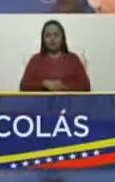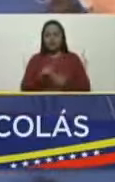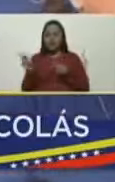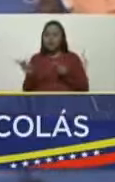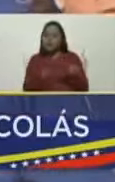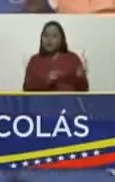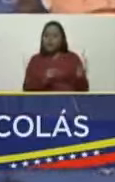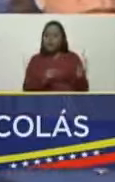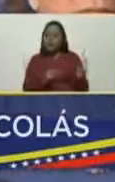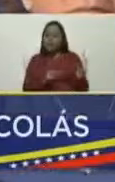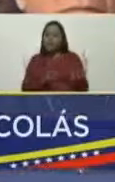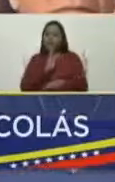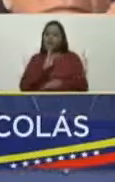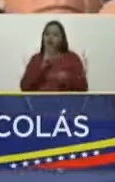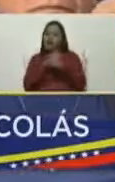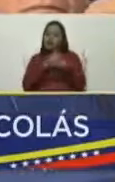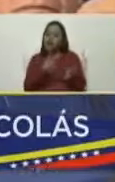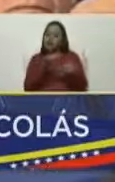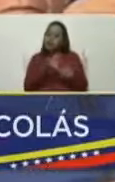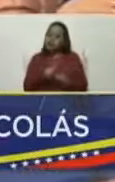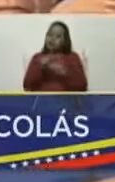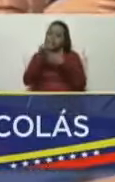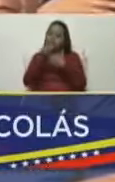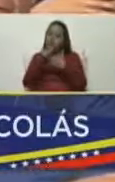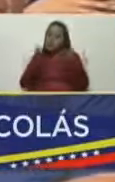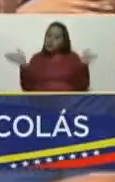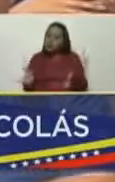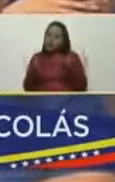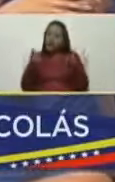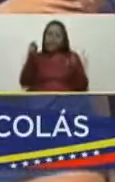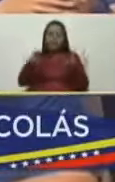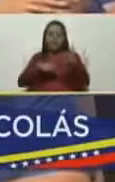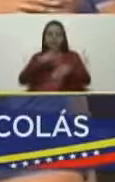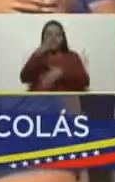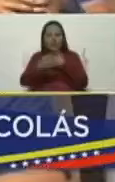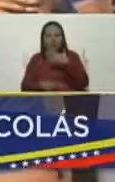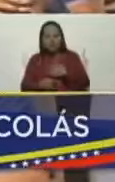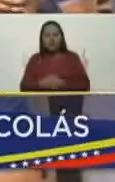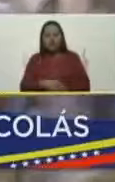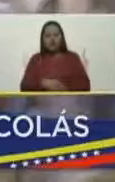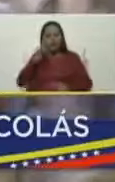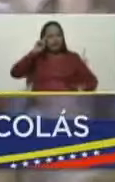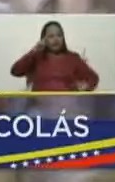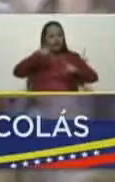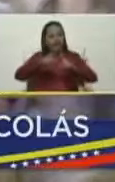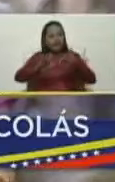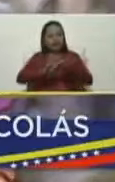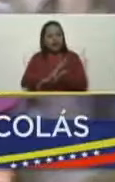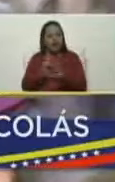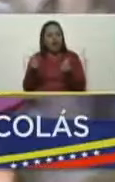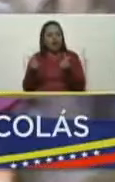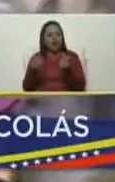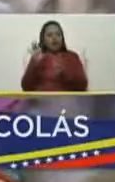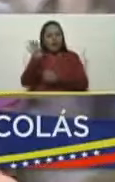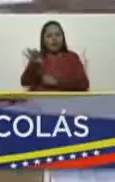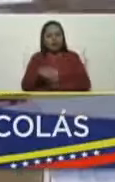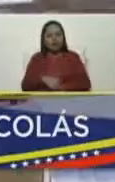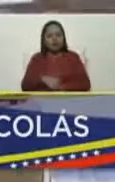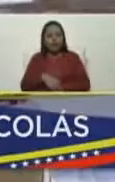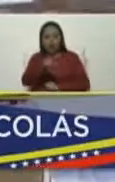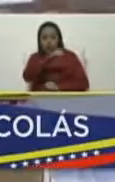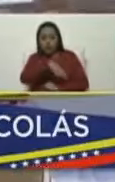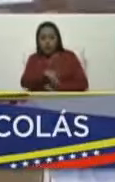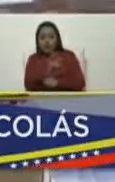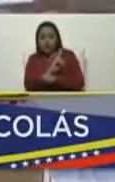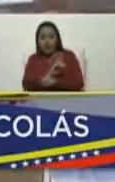y su liderazgo para dar impulso a este tipo de proyectos que van directo a la economía del país. Bueno, ustedes